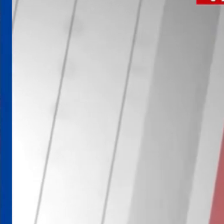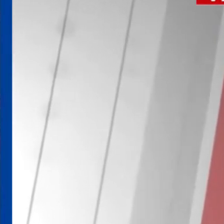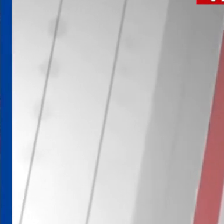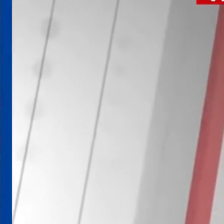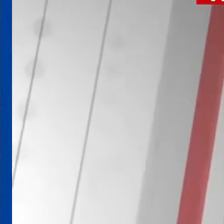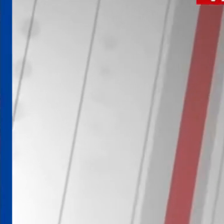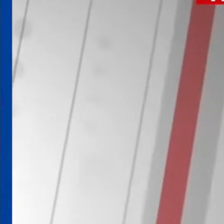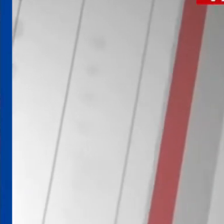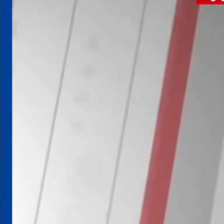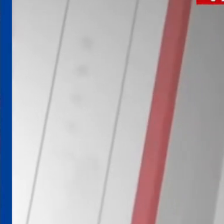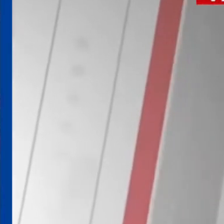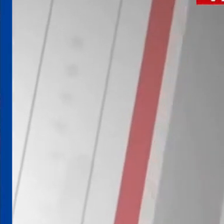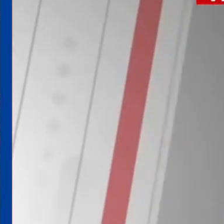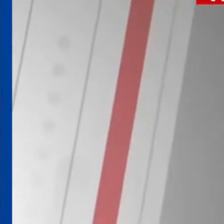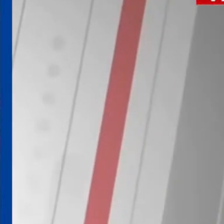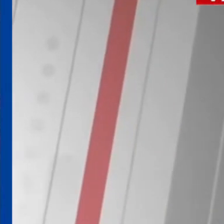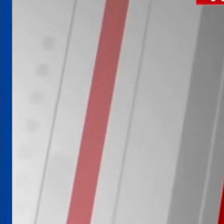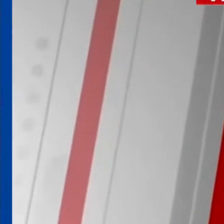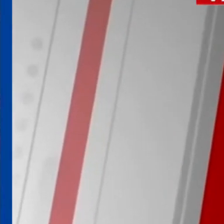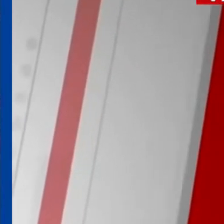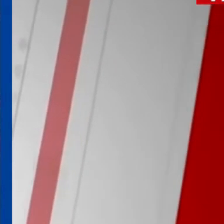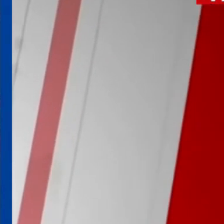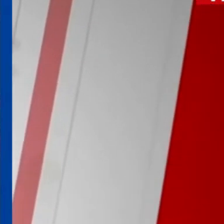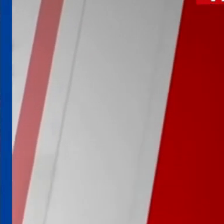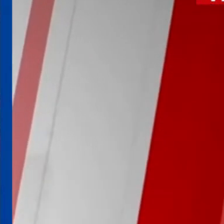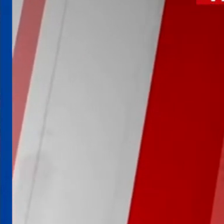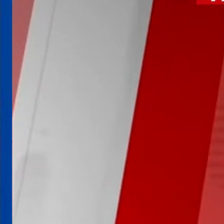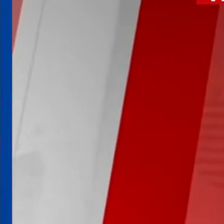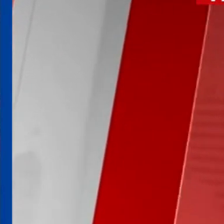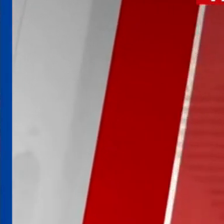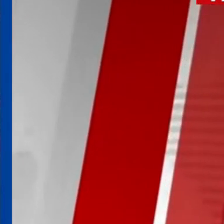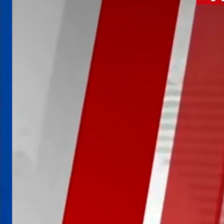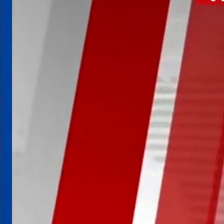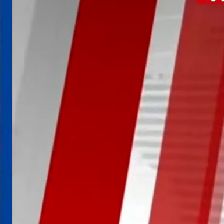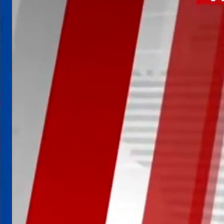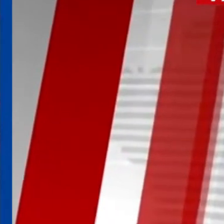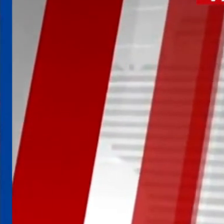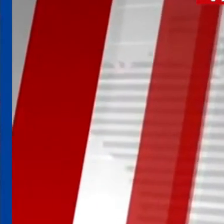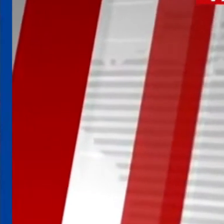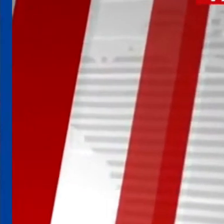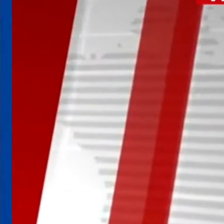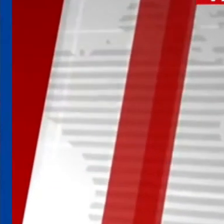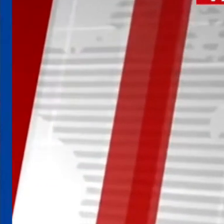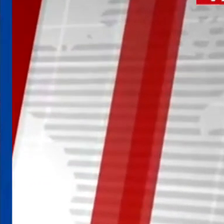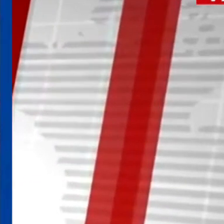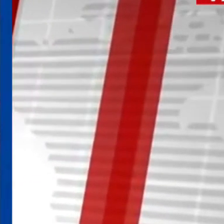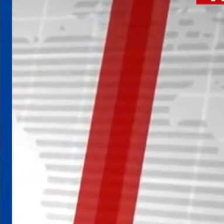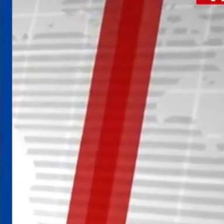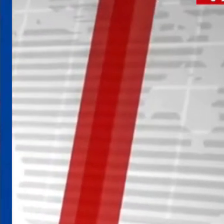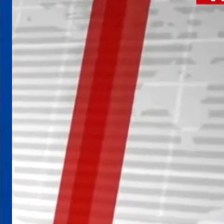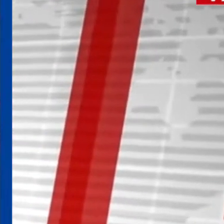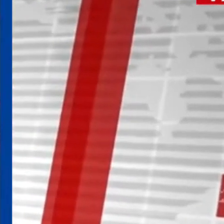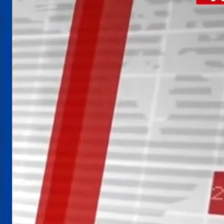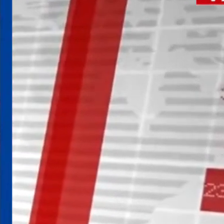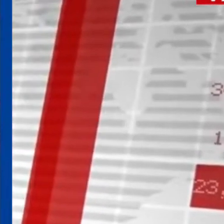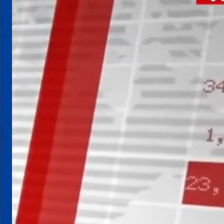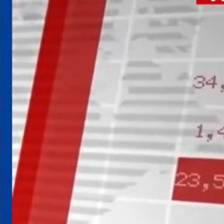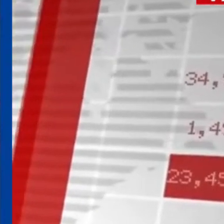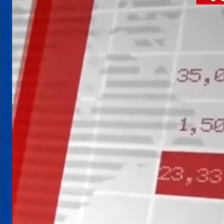favorece, nos fortalece y nos da incluso mayor compromiso para poder seguir